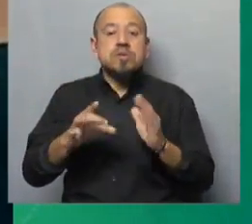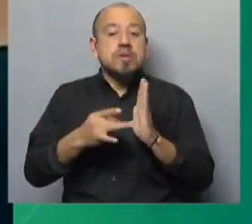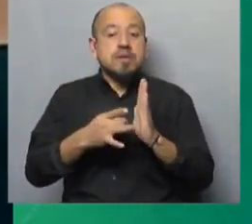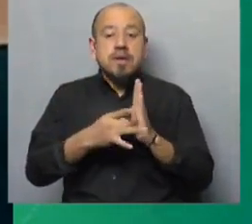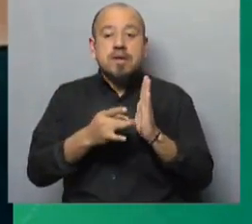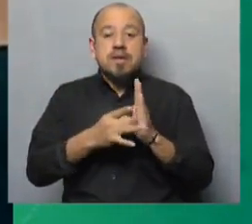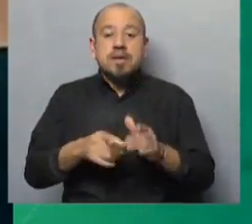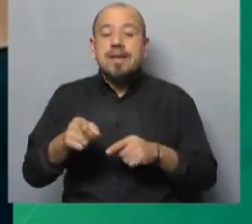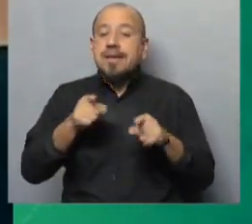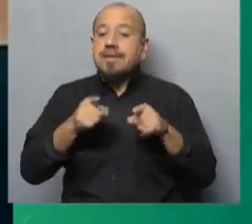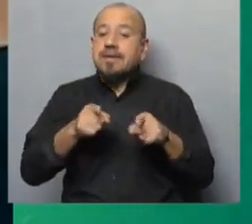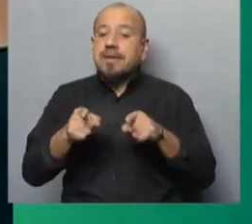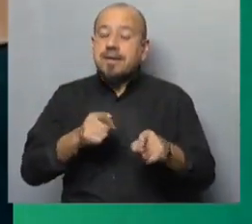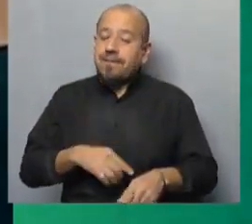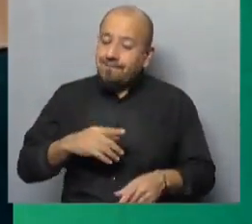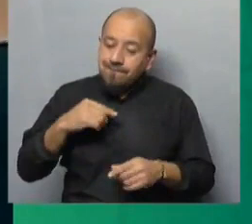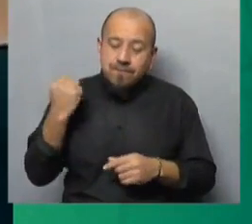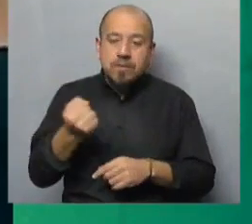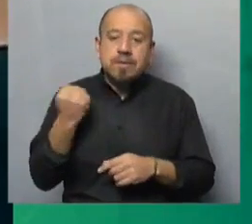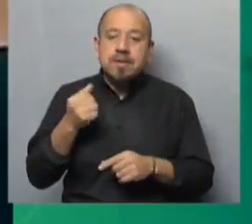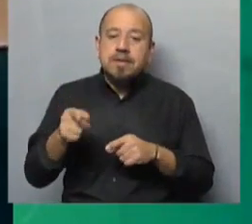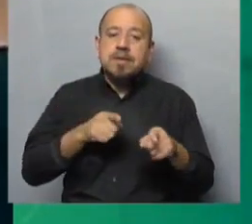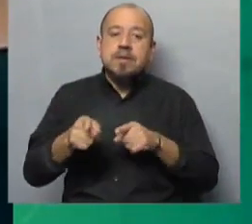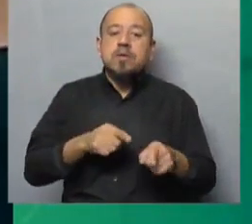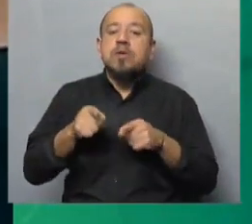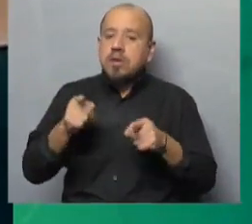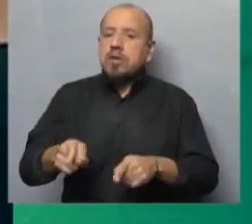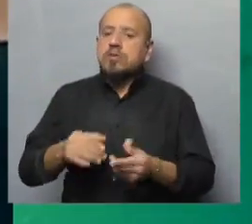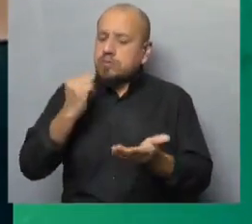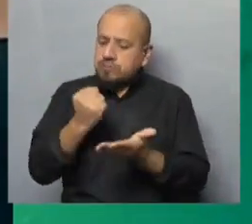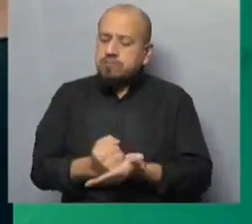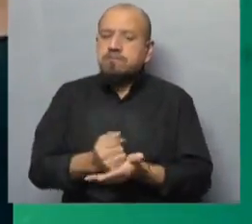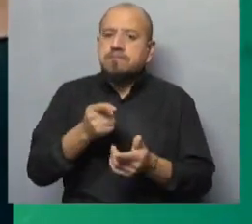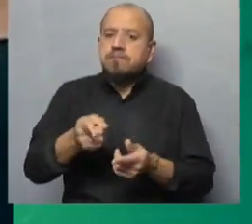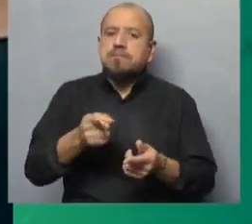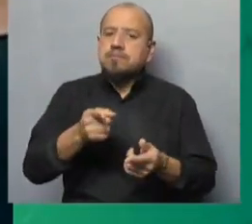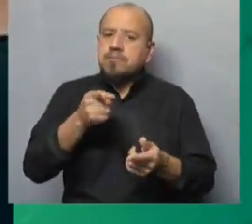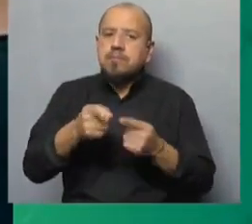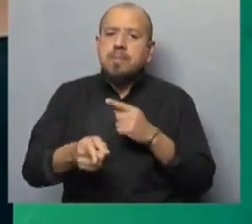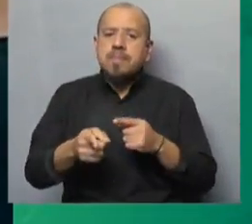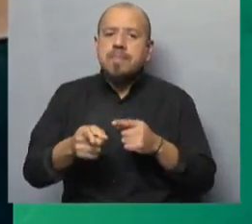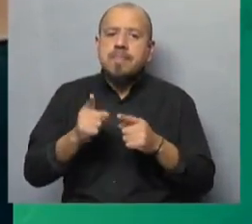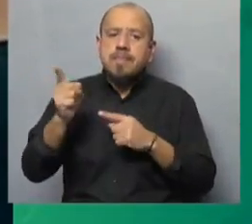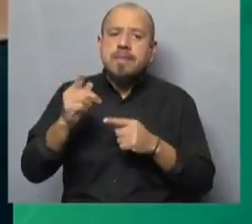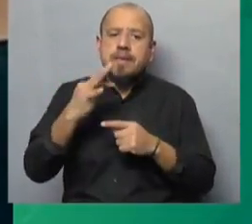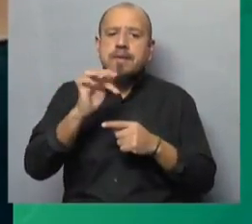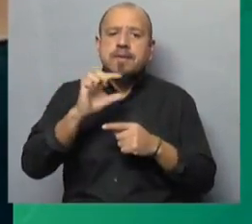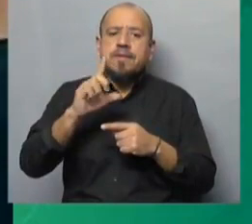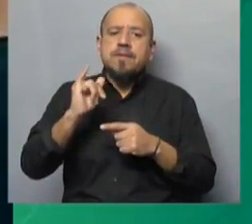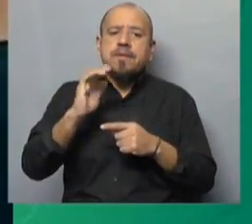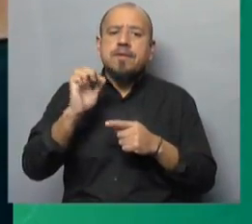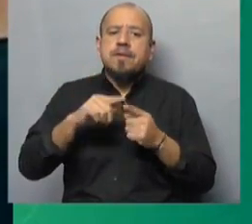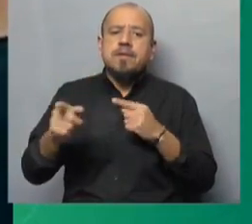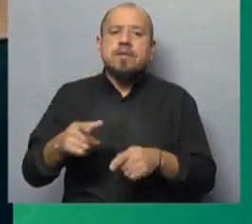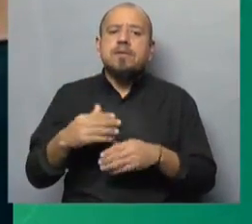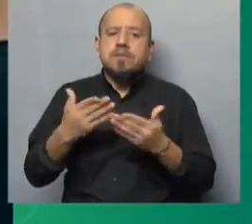insistimos la técnica la técnica para nosotros es fundamental y eso quedó marcado quedó marcado en la regata de felipe feliz me dominó